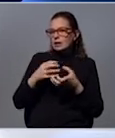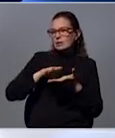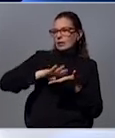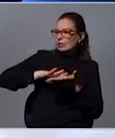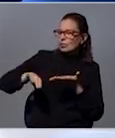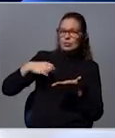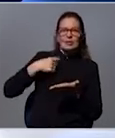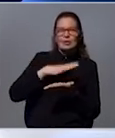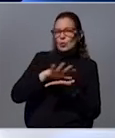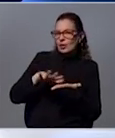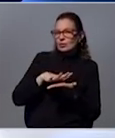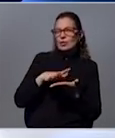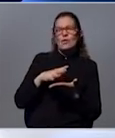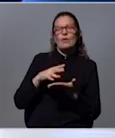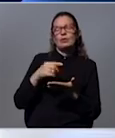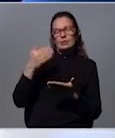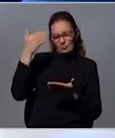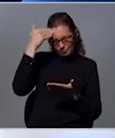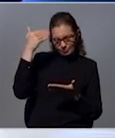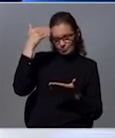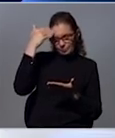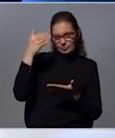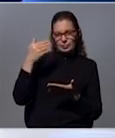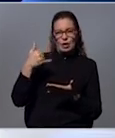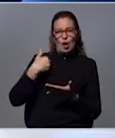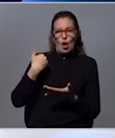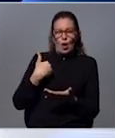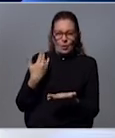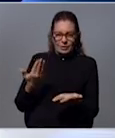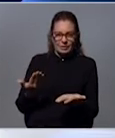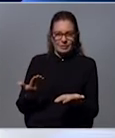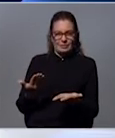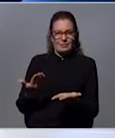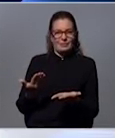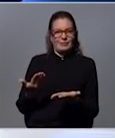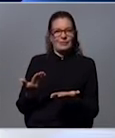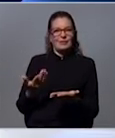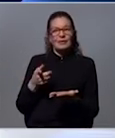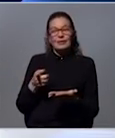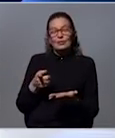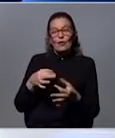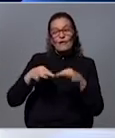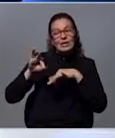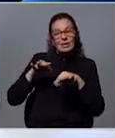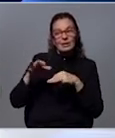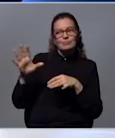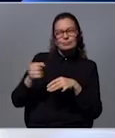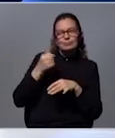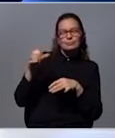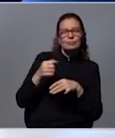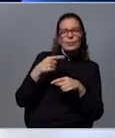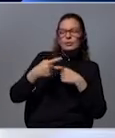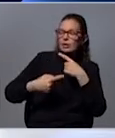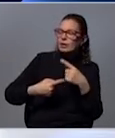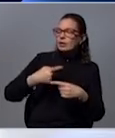la peor situación o que están rompiendo de la cabeza a nuestros a nuestros muchachos así este no vamos a seguir